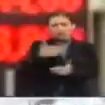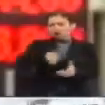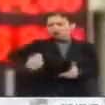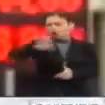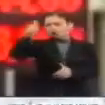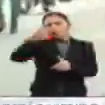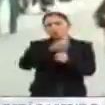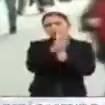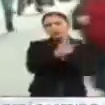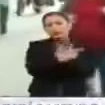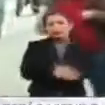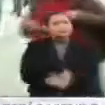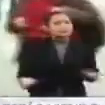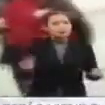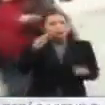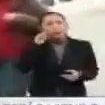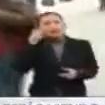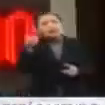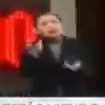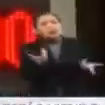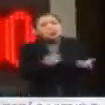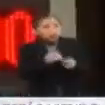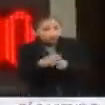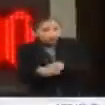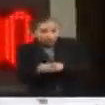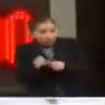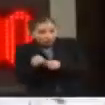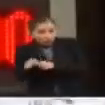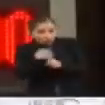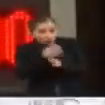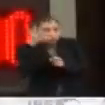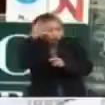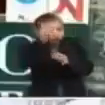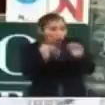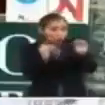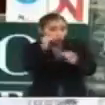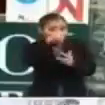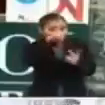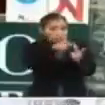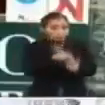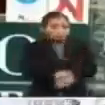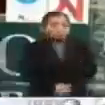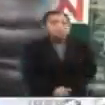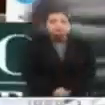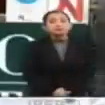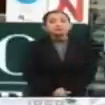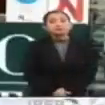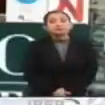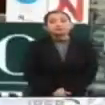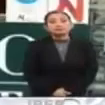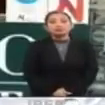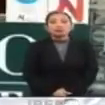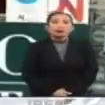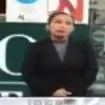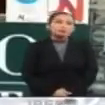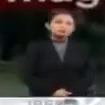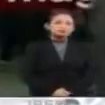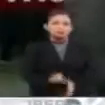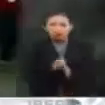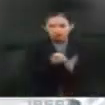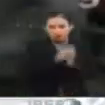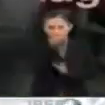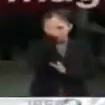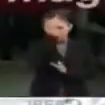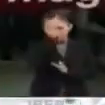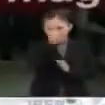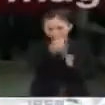las demás naciones. ¿Cómo ve que esto pueda afectar en el crecimiento a futuro de la región? Bueno, en el caso del nuevo